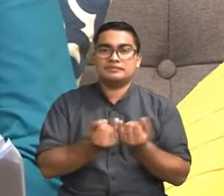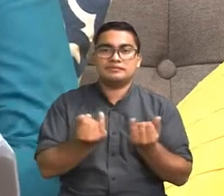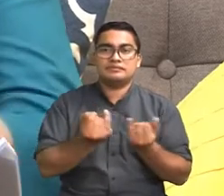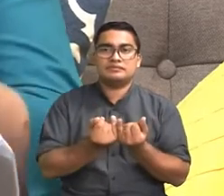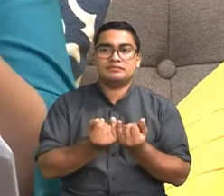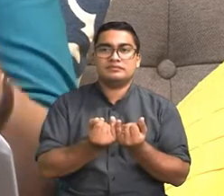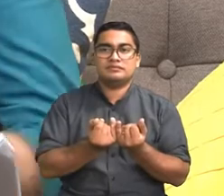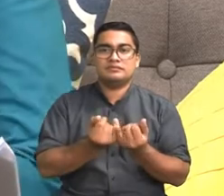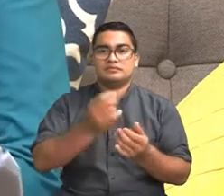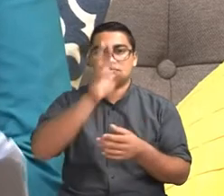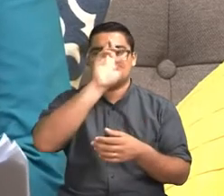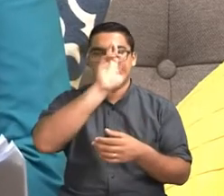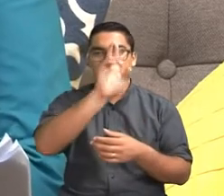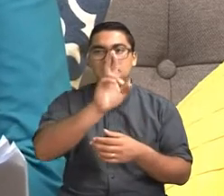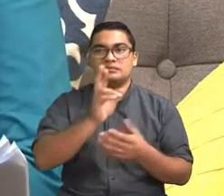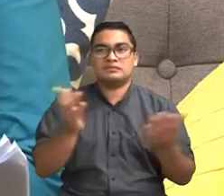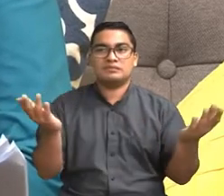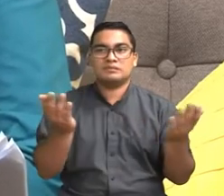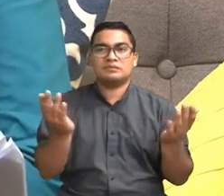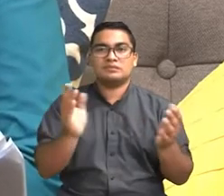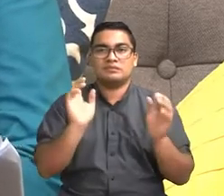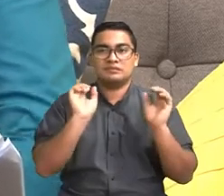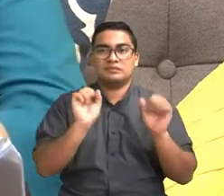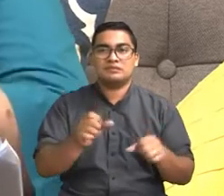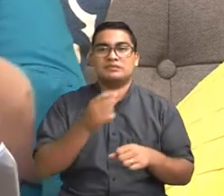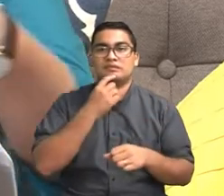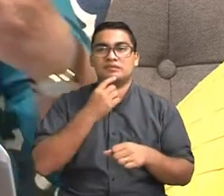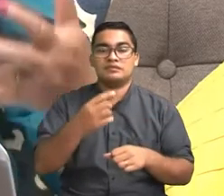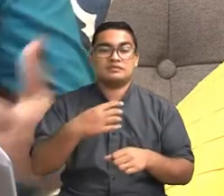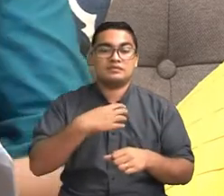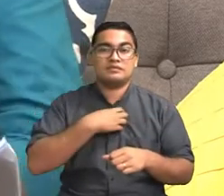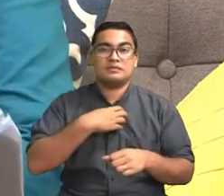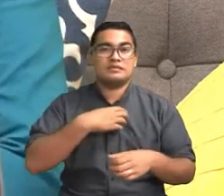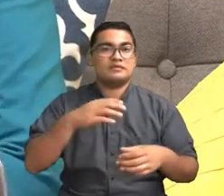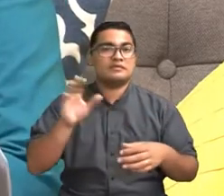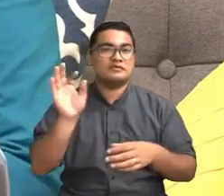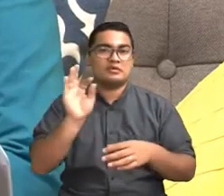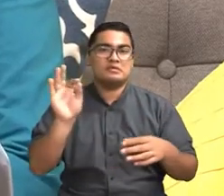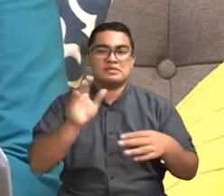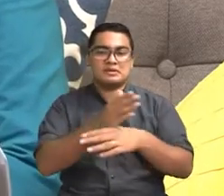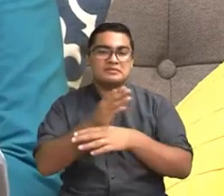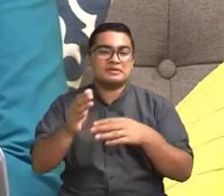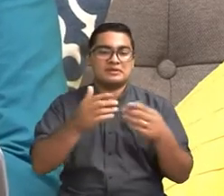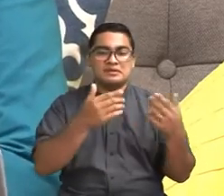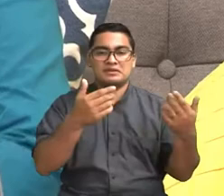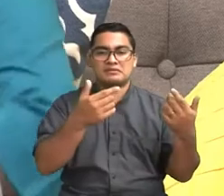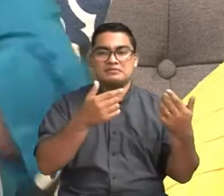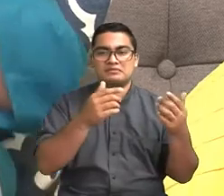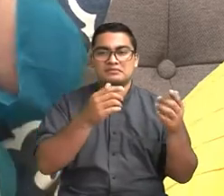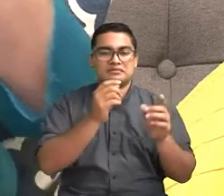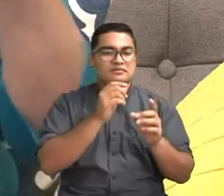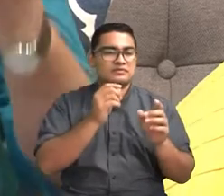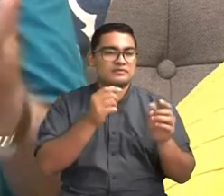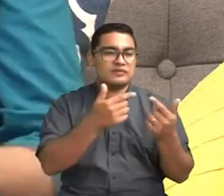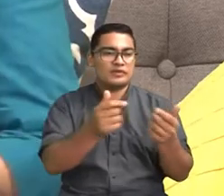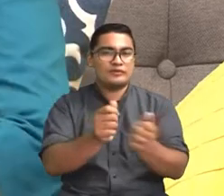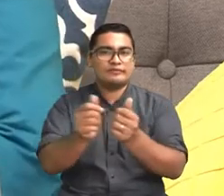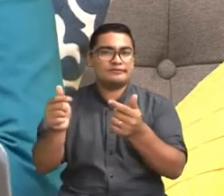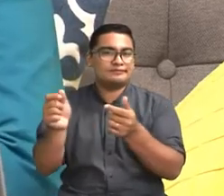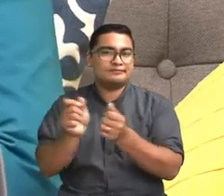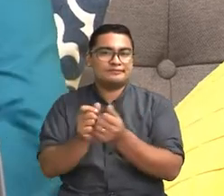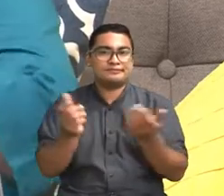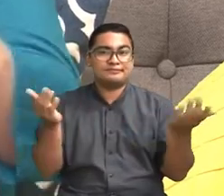el respeto que se tiene también por todas sus formas de organización, por toda la